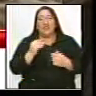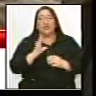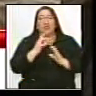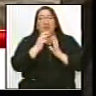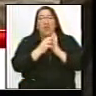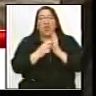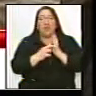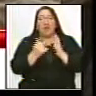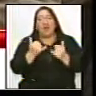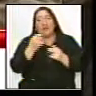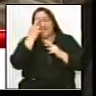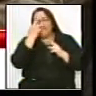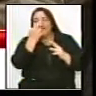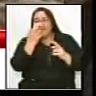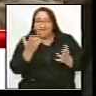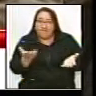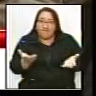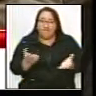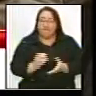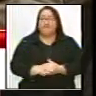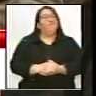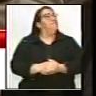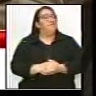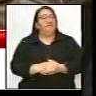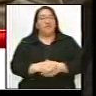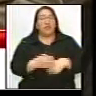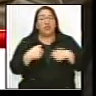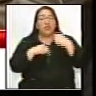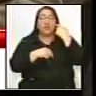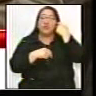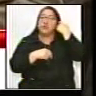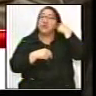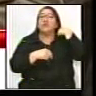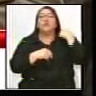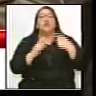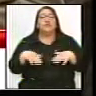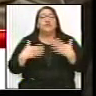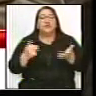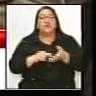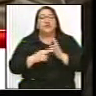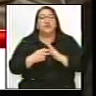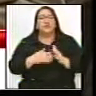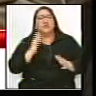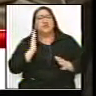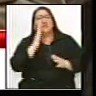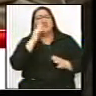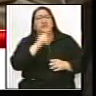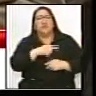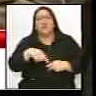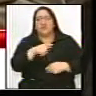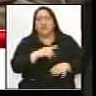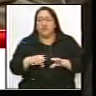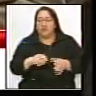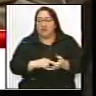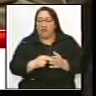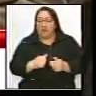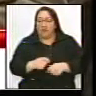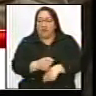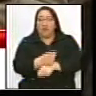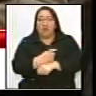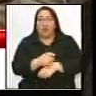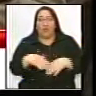y hay que respetarlo, porque nosotros no somos quien para poderlo ordenarlo a ellos que lo hagan